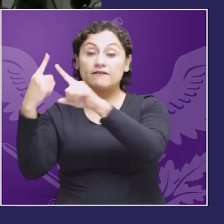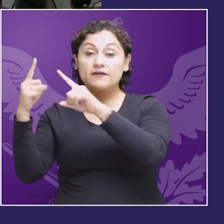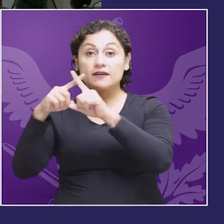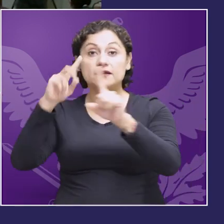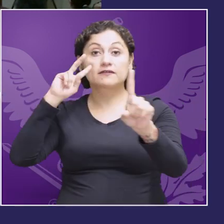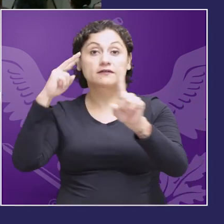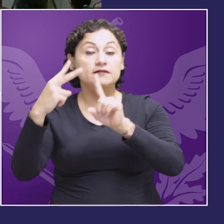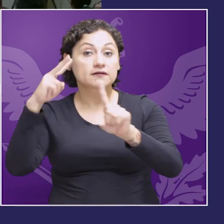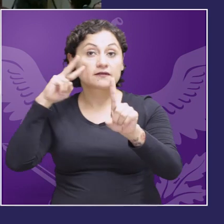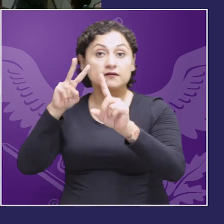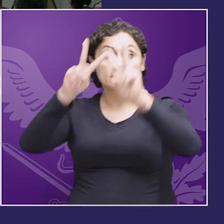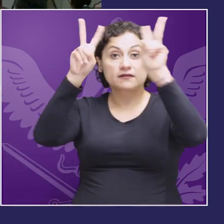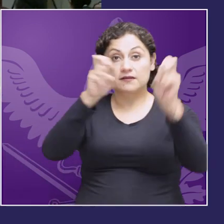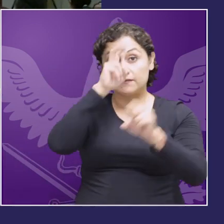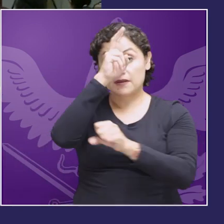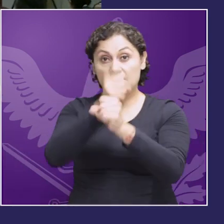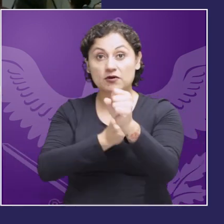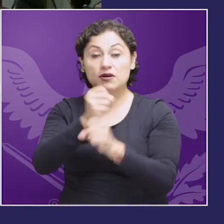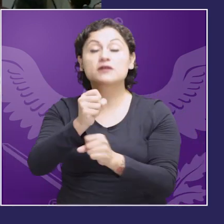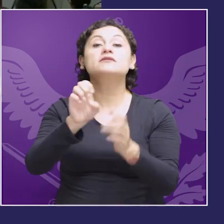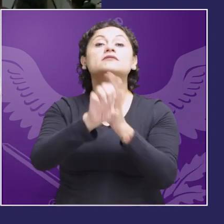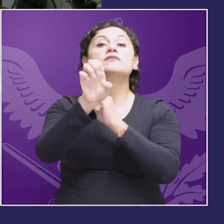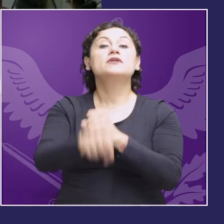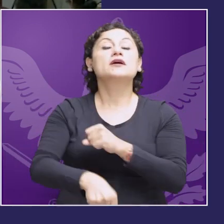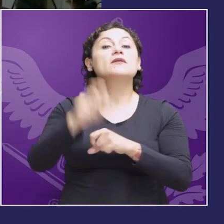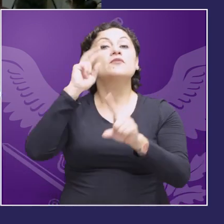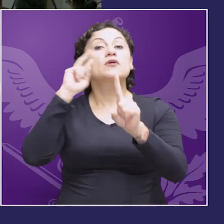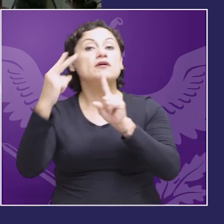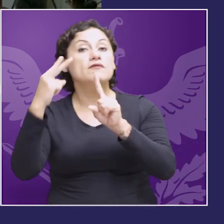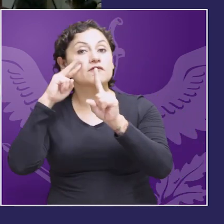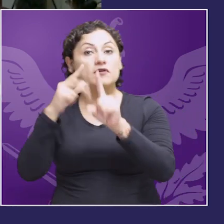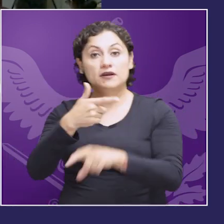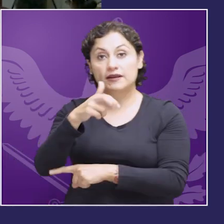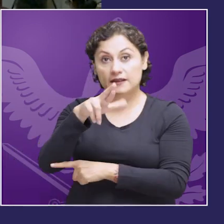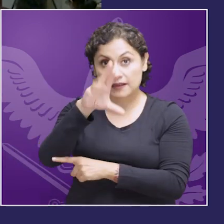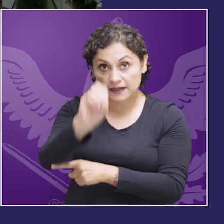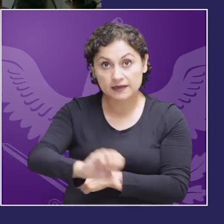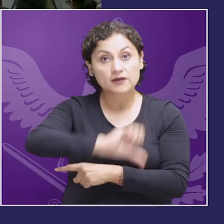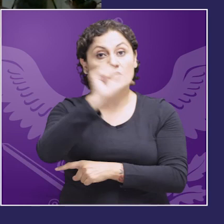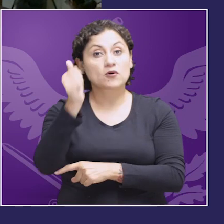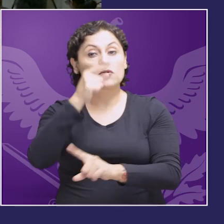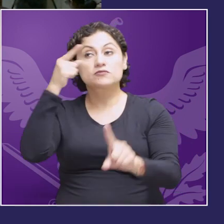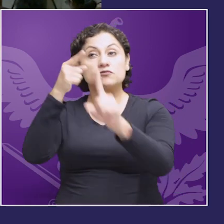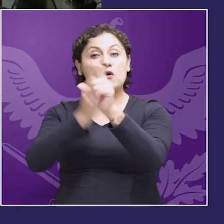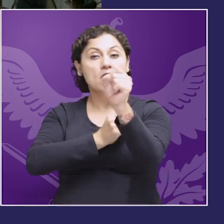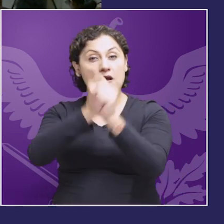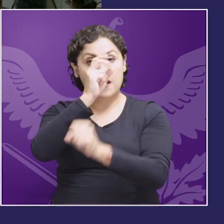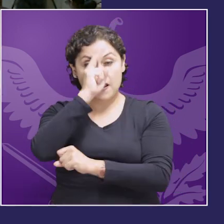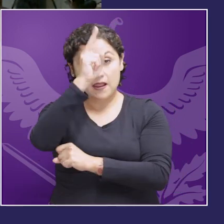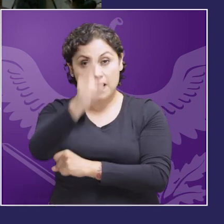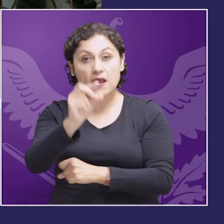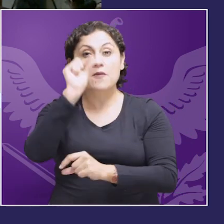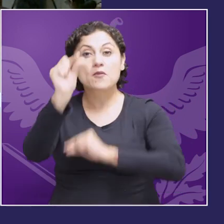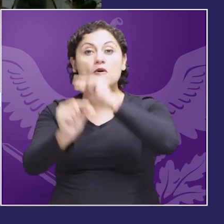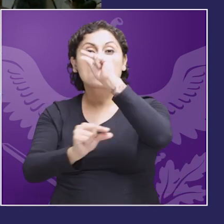oculta. Una segunda dimensión que les propongo abordar tiene que ver con los enfoques con los que se aborda la violencia contra las